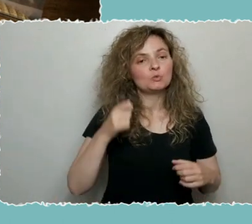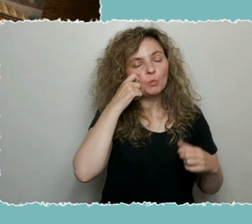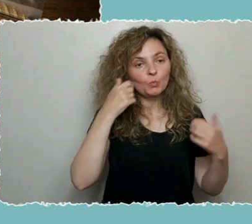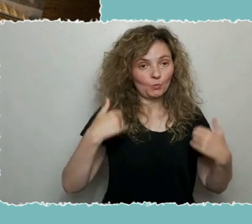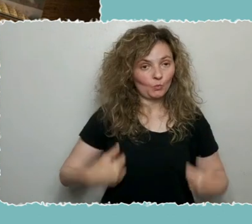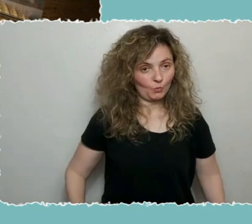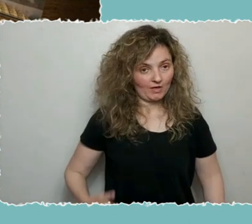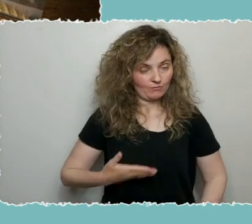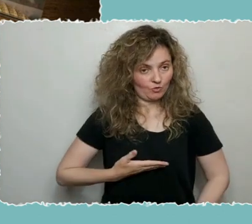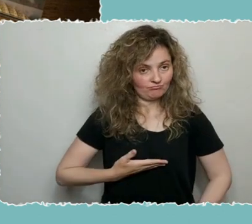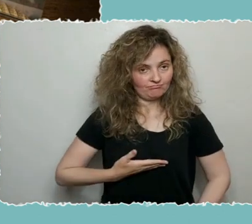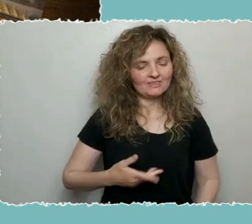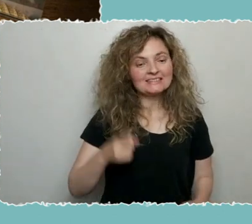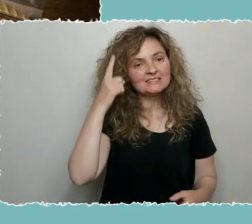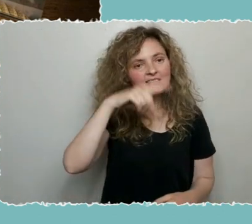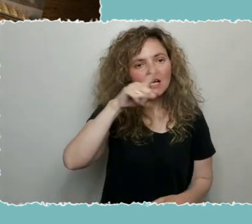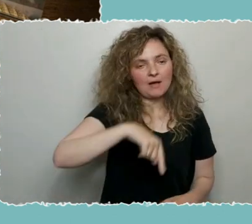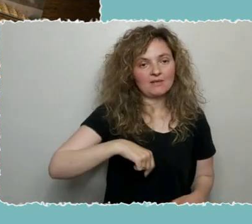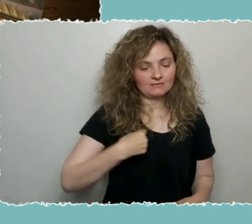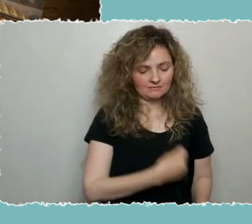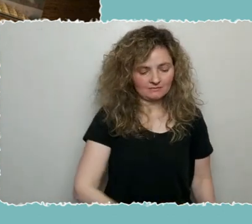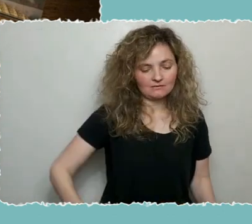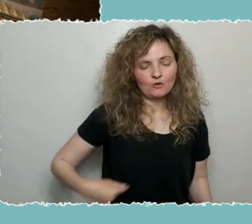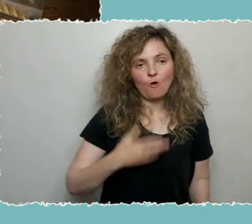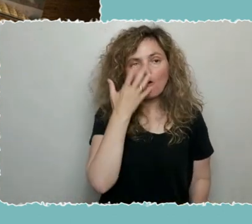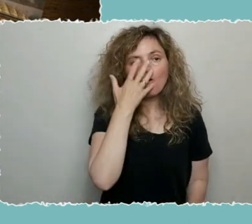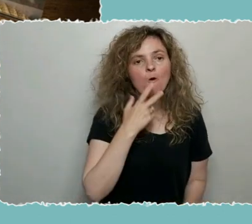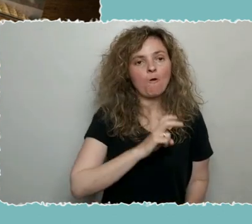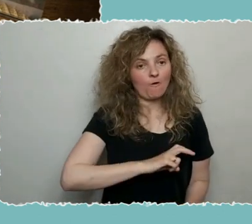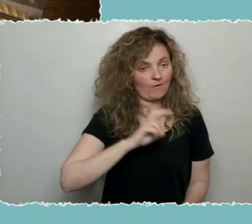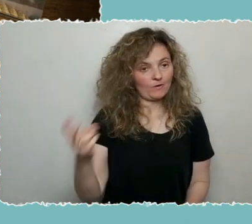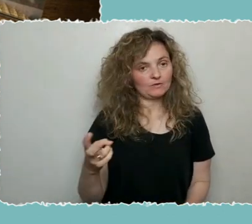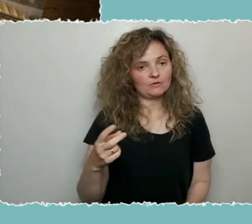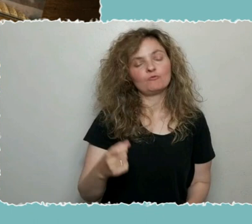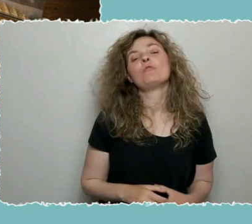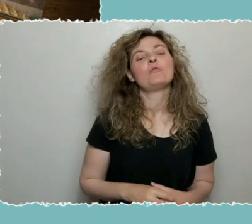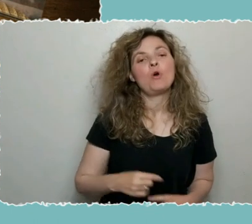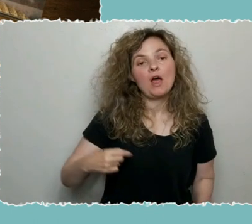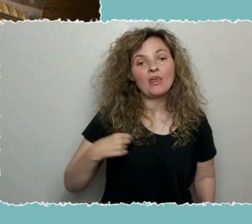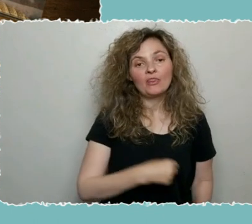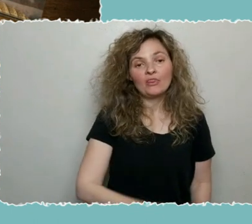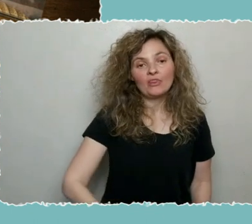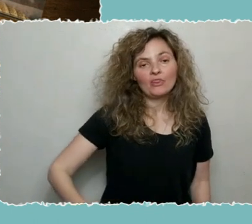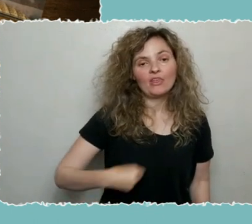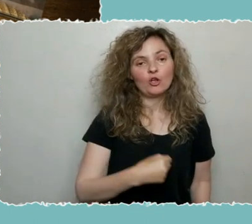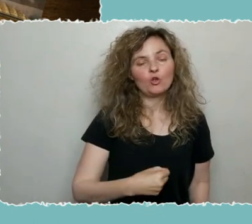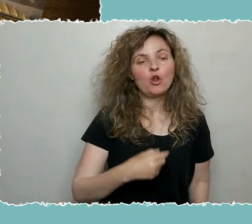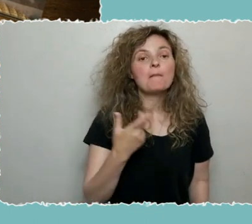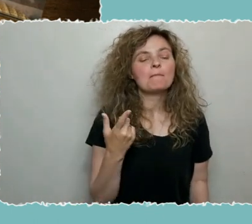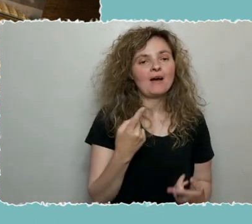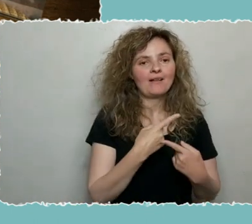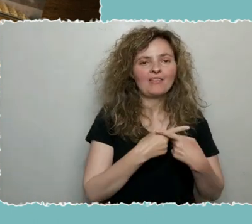De acordo? Sabedes que os pingüíns teñen o bandullo pois doutra cor, e facemos agora pois un círculo para